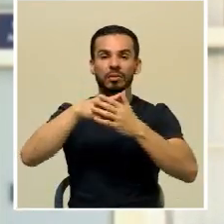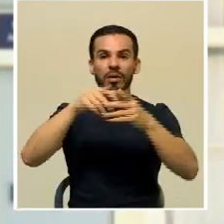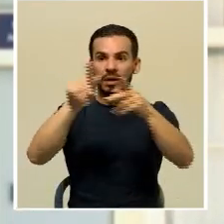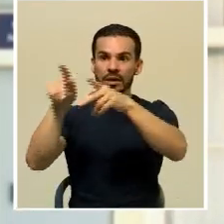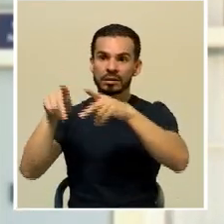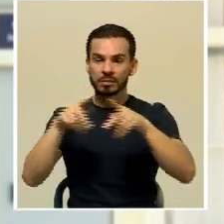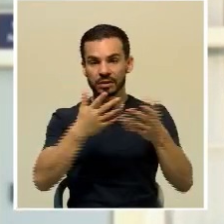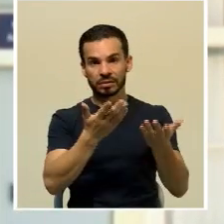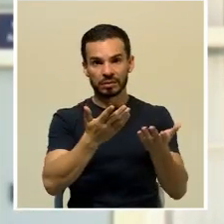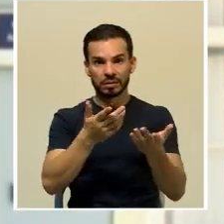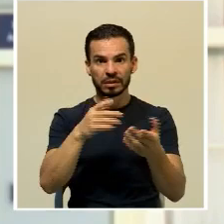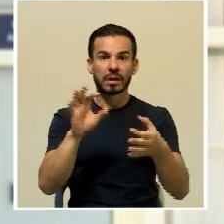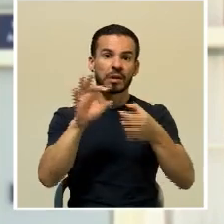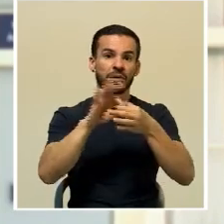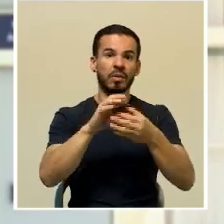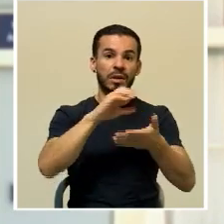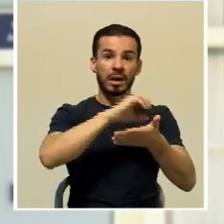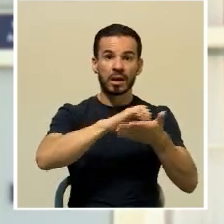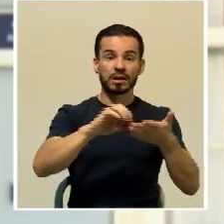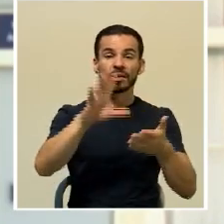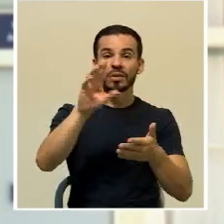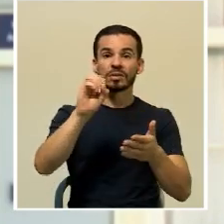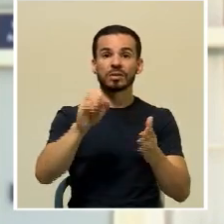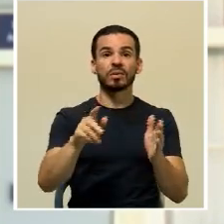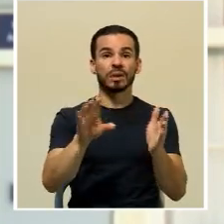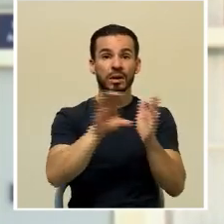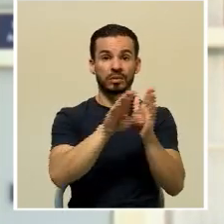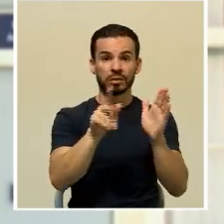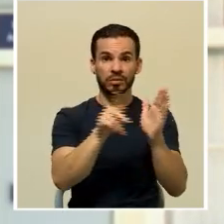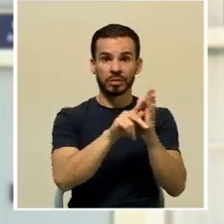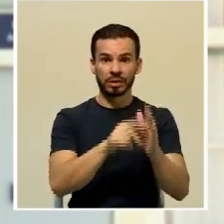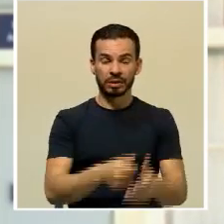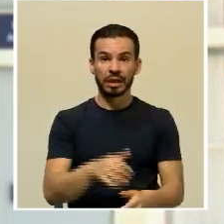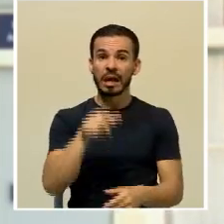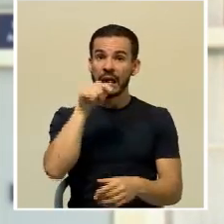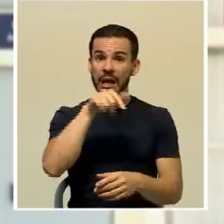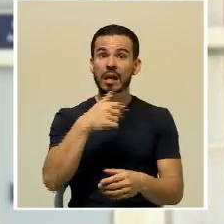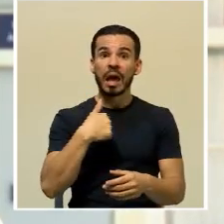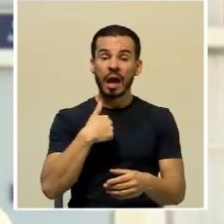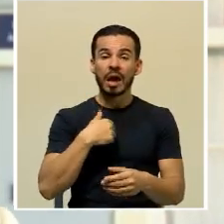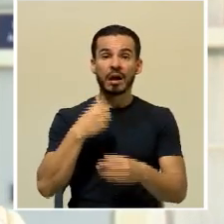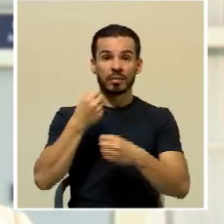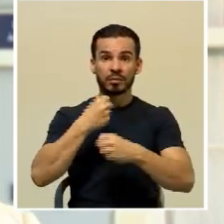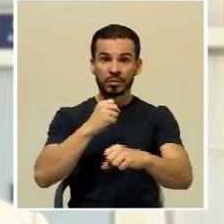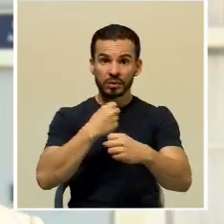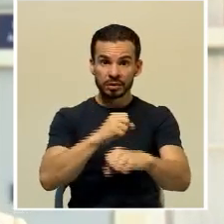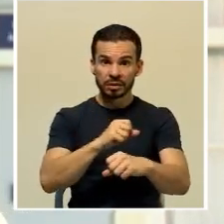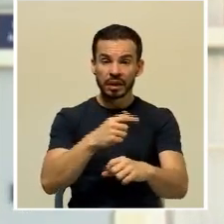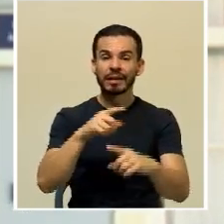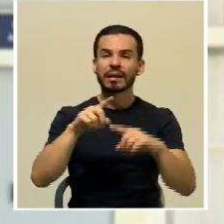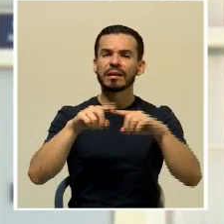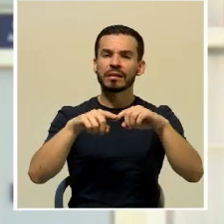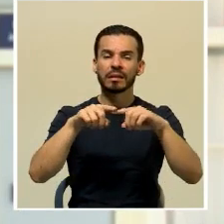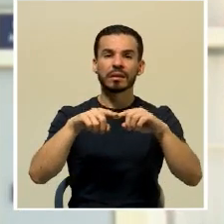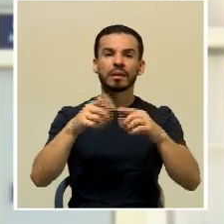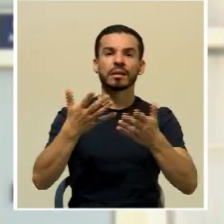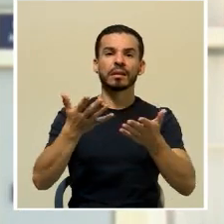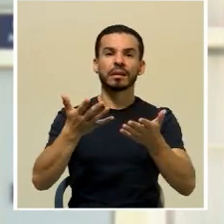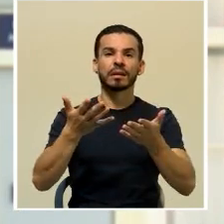nacional conforme al artículo 50 de la Constitución Política. Y hay municipalidades que